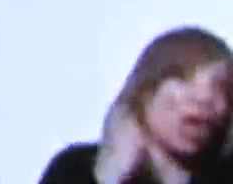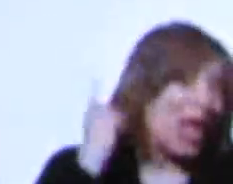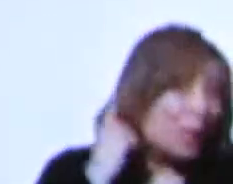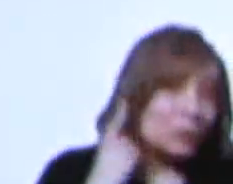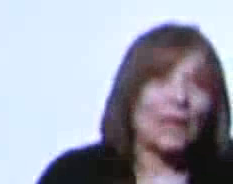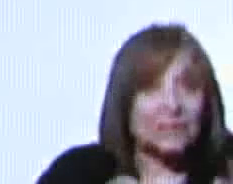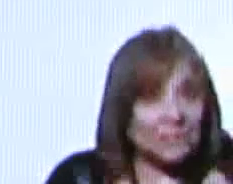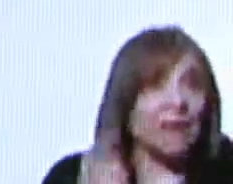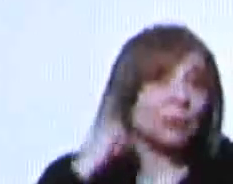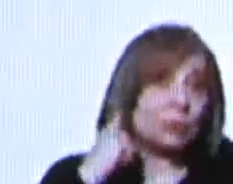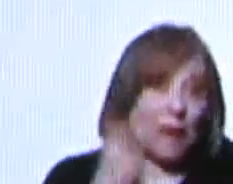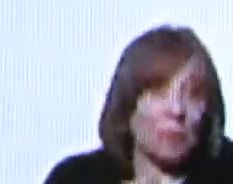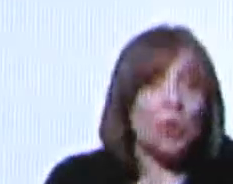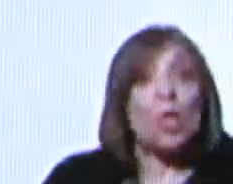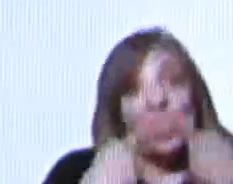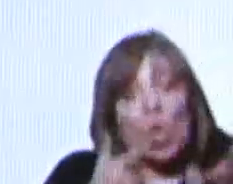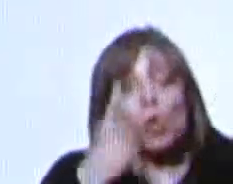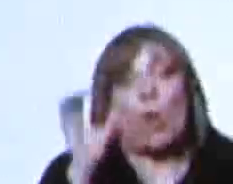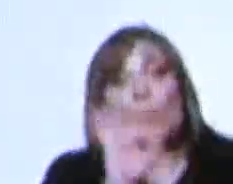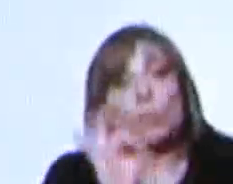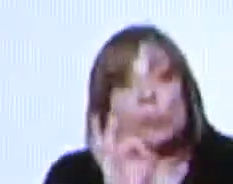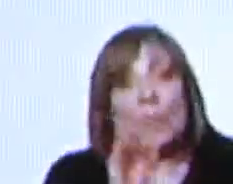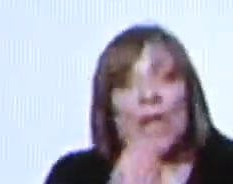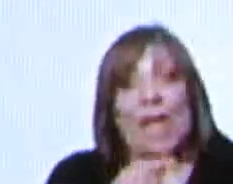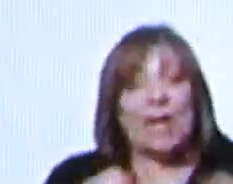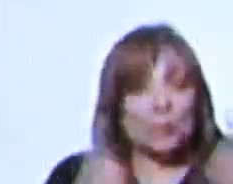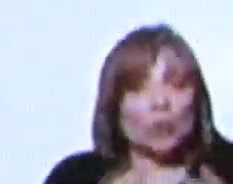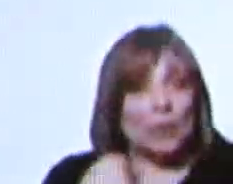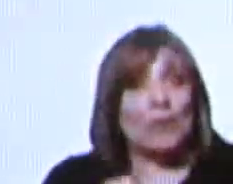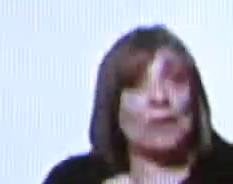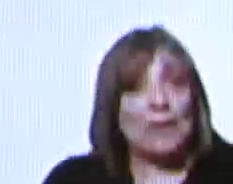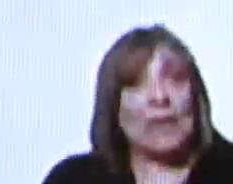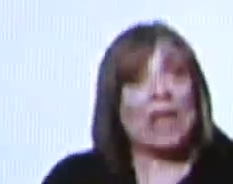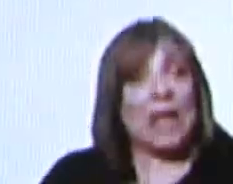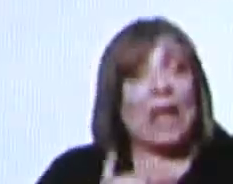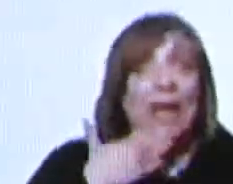como lo escuchamos. Y darle la oportunidad que nos convenza.